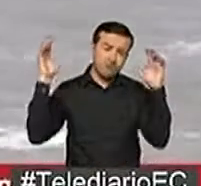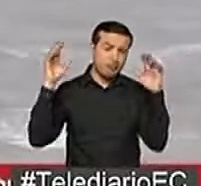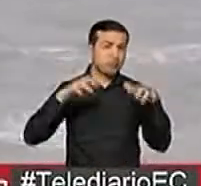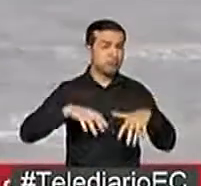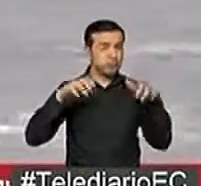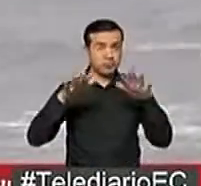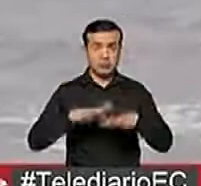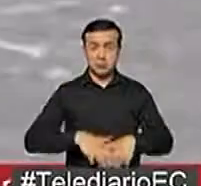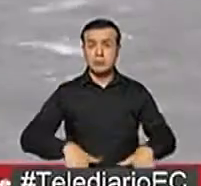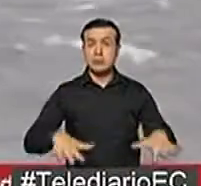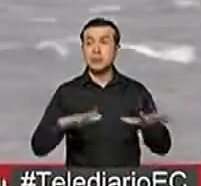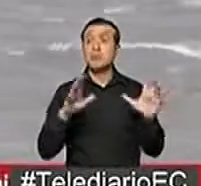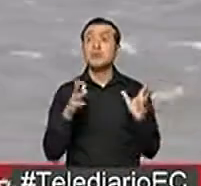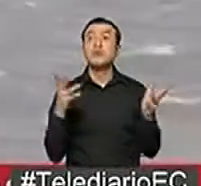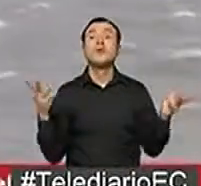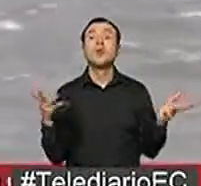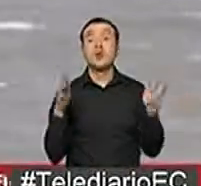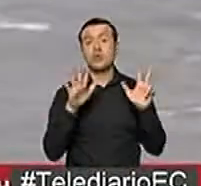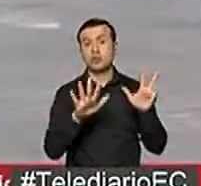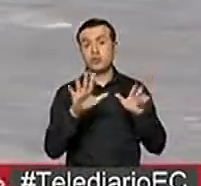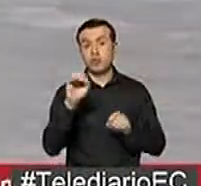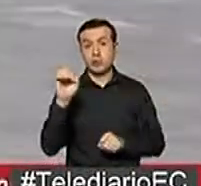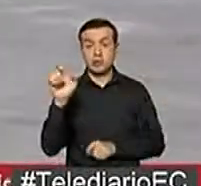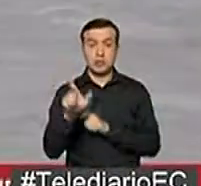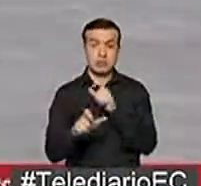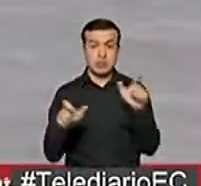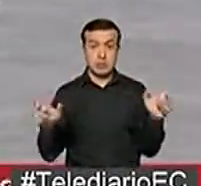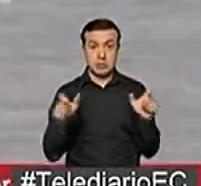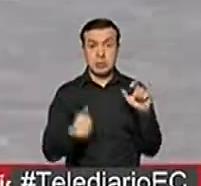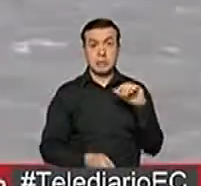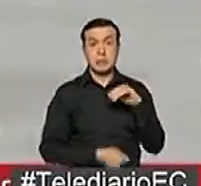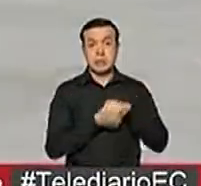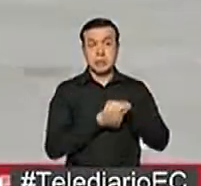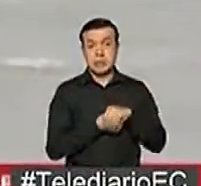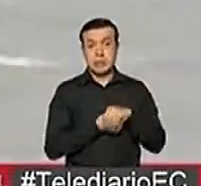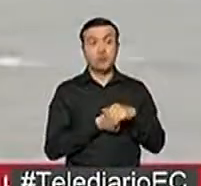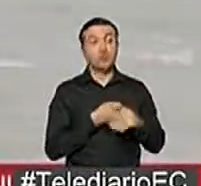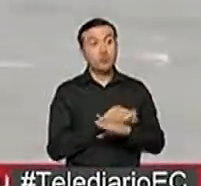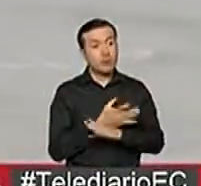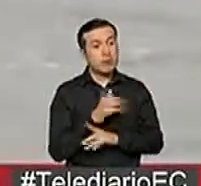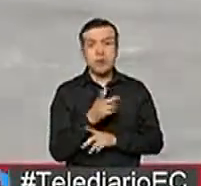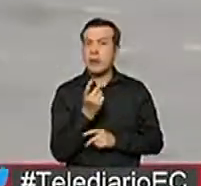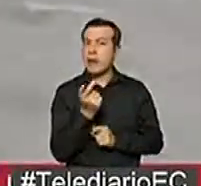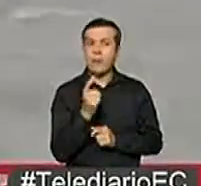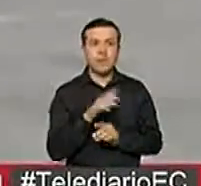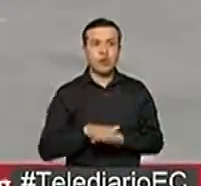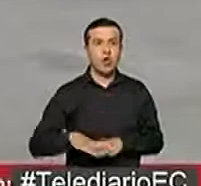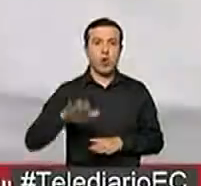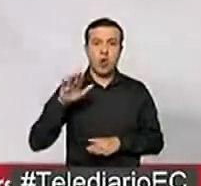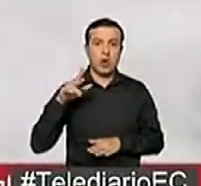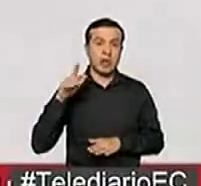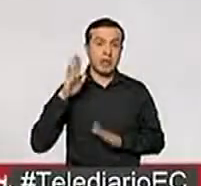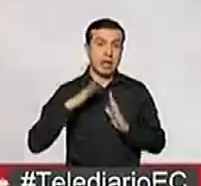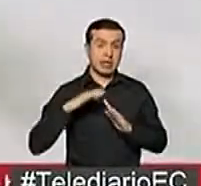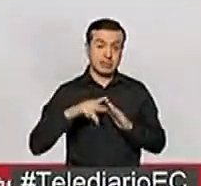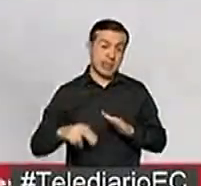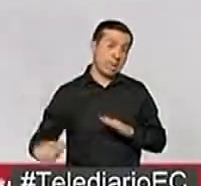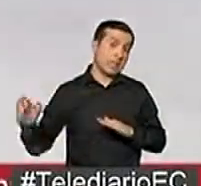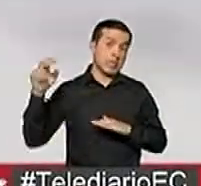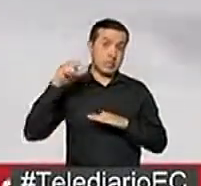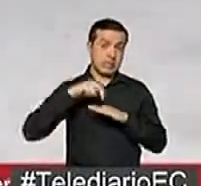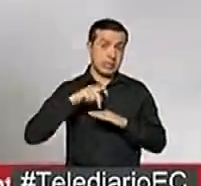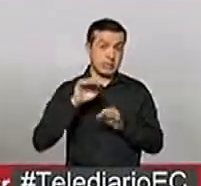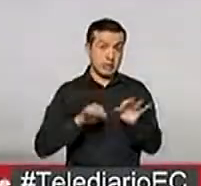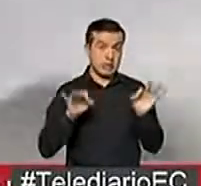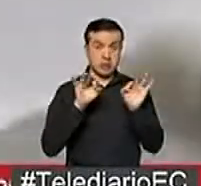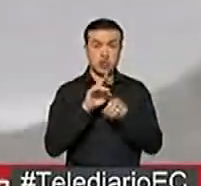Cabo Hatteras, en donde se estima unas 800 personas quedaron atrapadas y a quienes se les recomendó que suban al punto más alto de sus hogares. En toda Carolina del Norte,